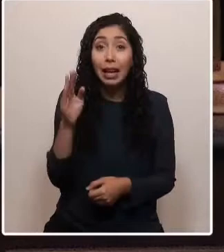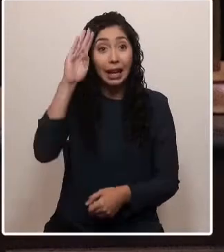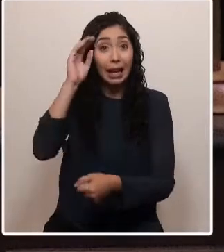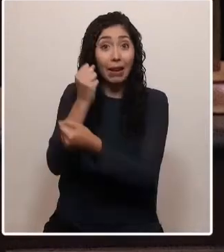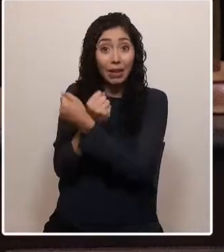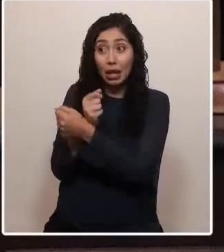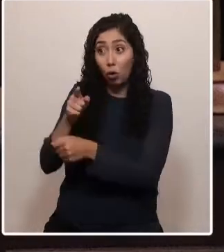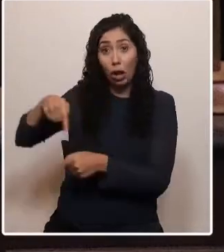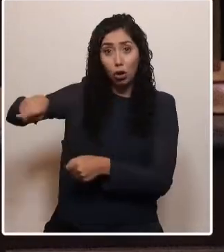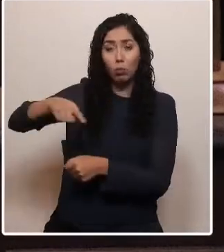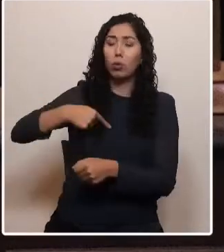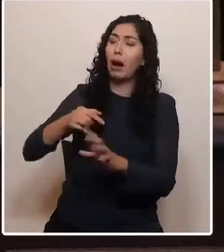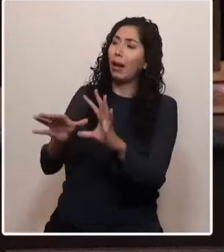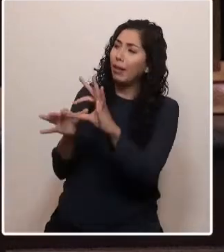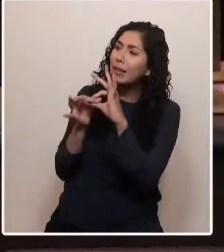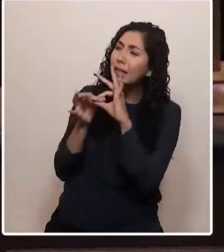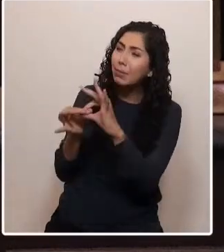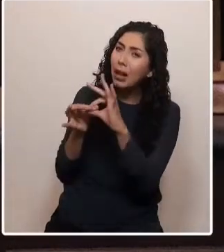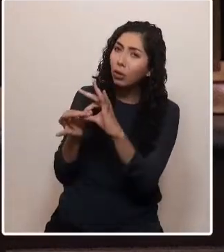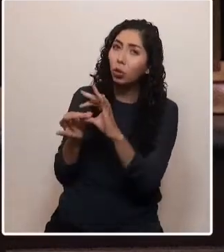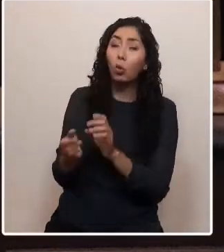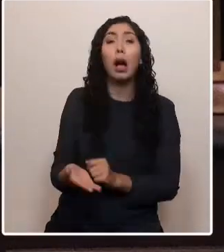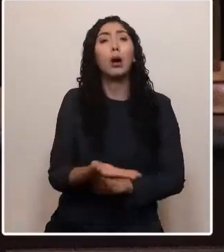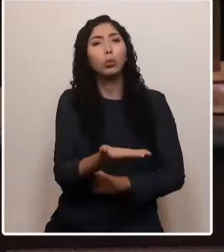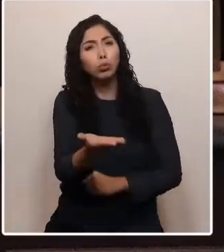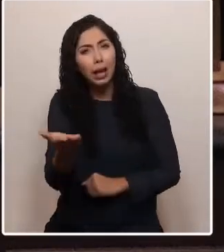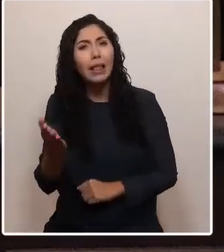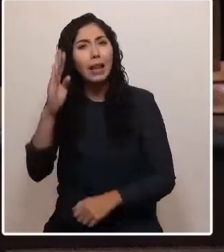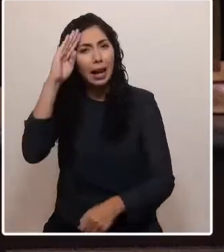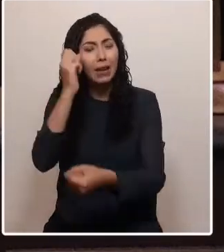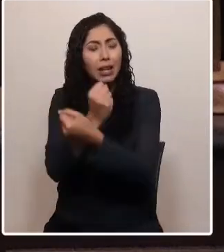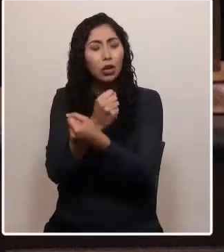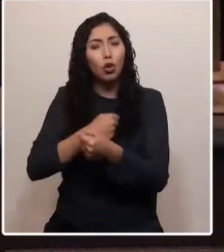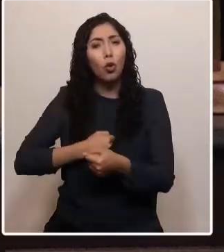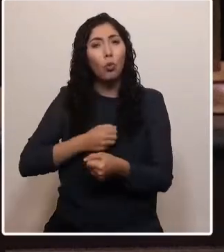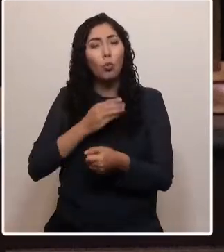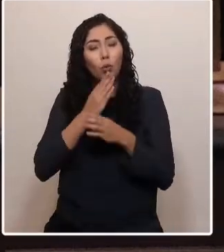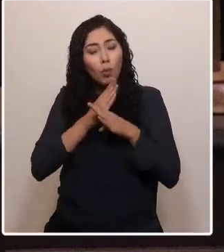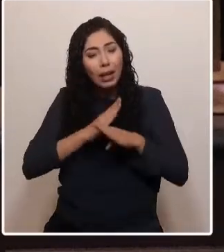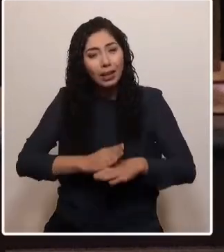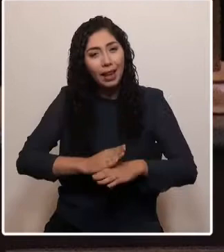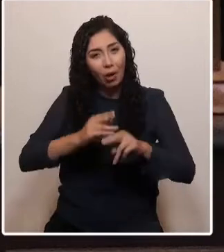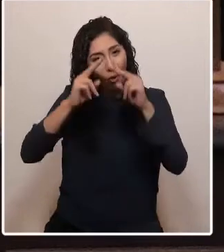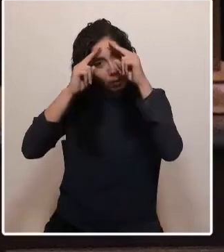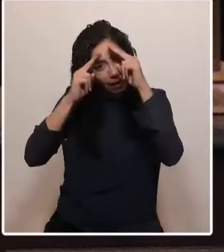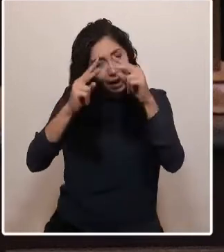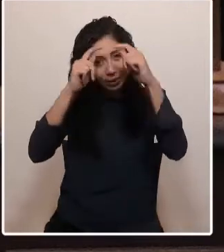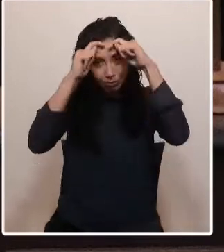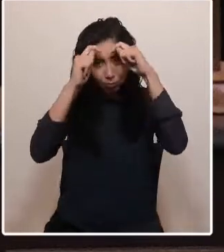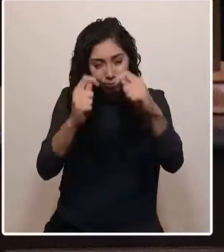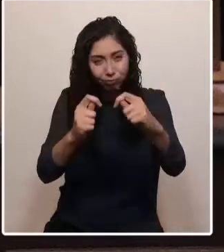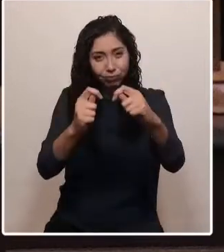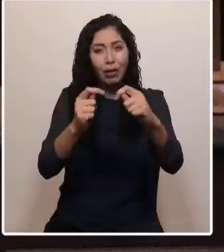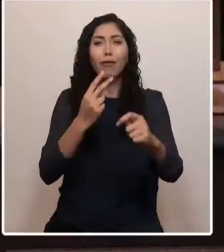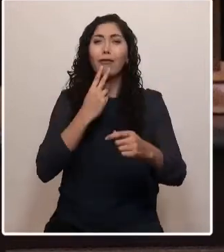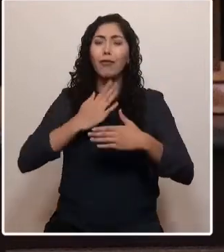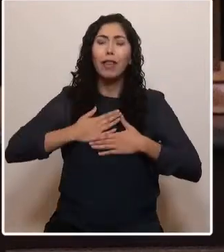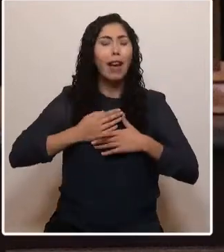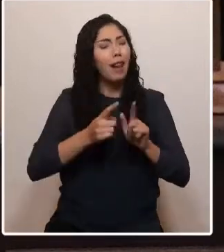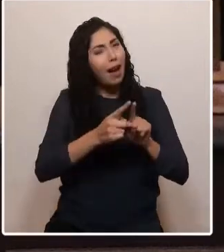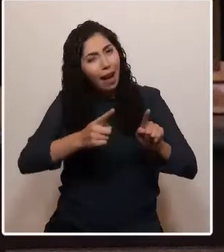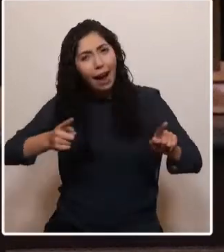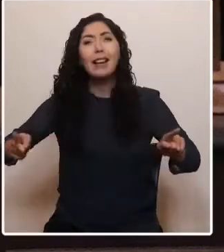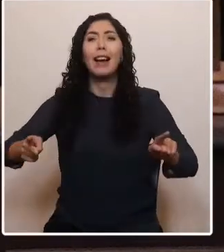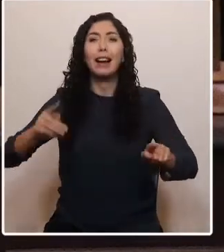mayor agradecimiento. A ustedes, mi humilde homenaje en su aniversario. Larga vida a Carabineros de Chile. ¡Que